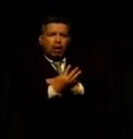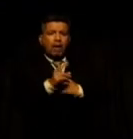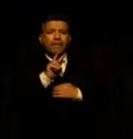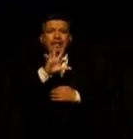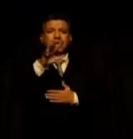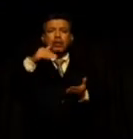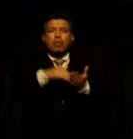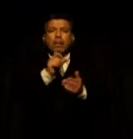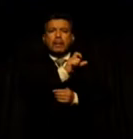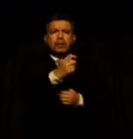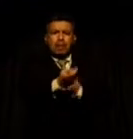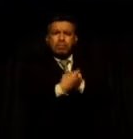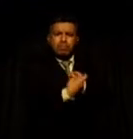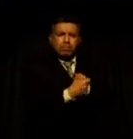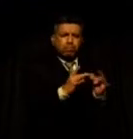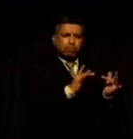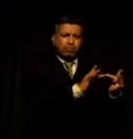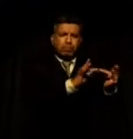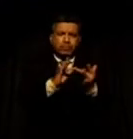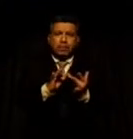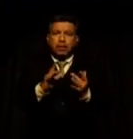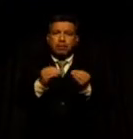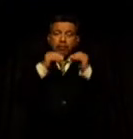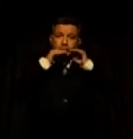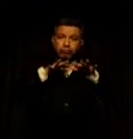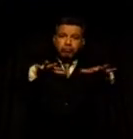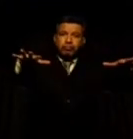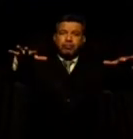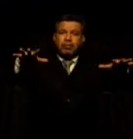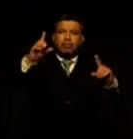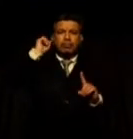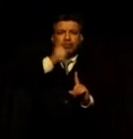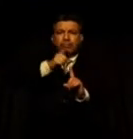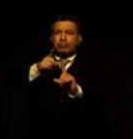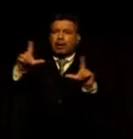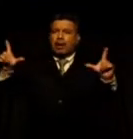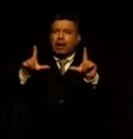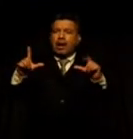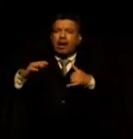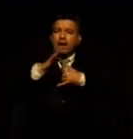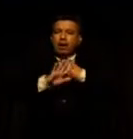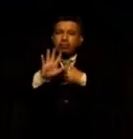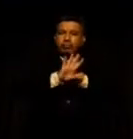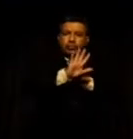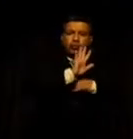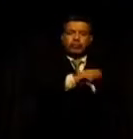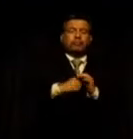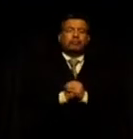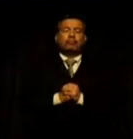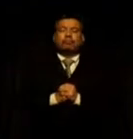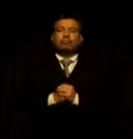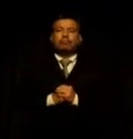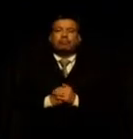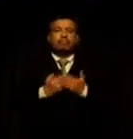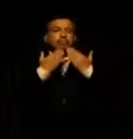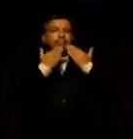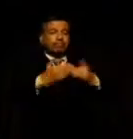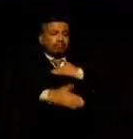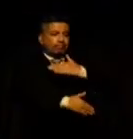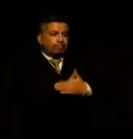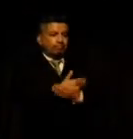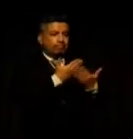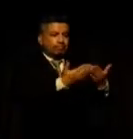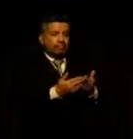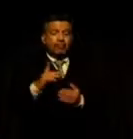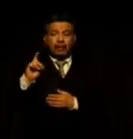25.000 personas para toda la transmisión que tenemos en directo por todos los canales regionales bueno muchas gracias ministra y